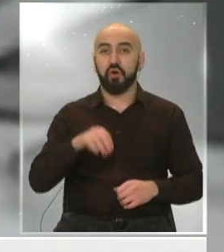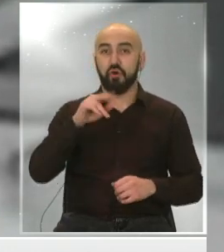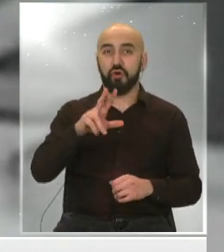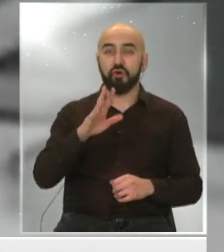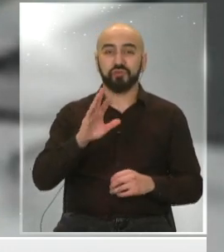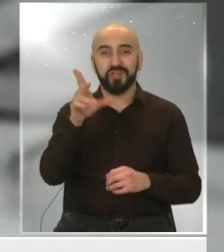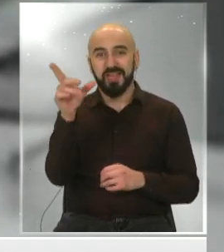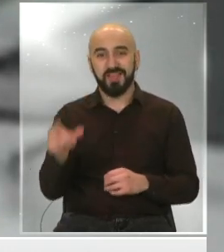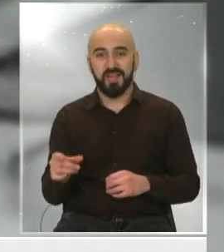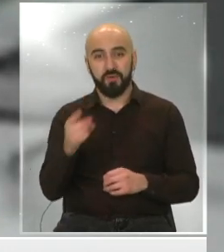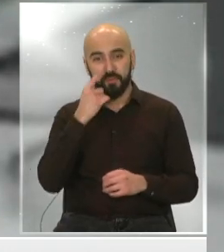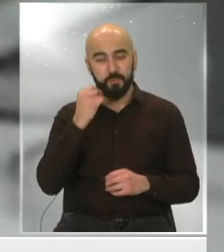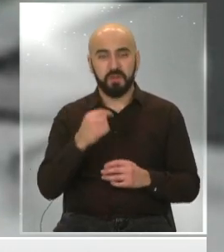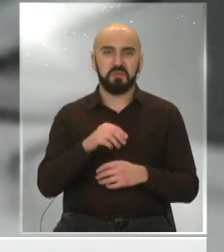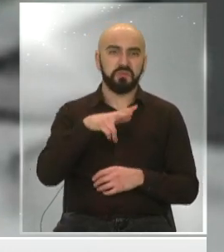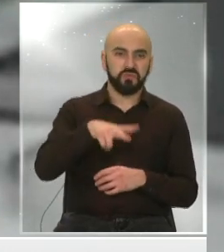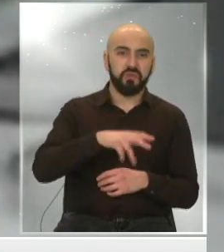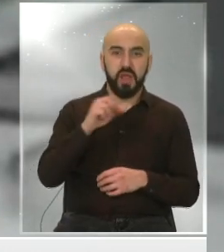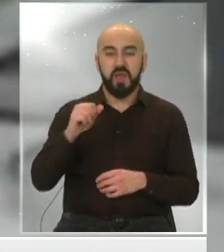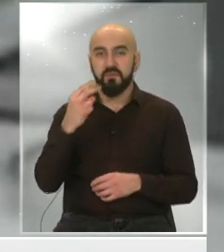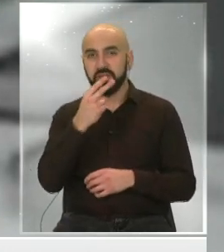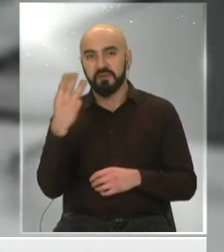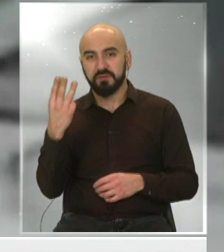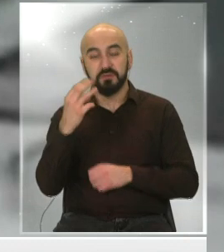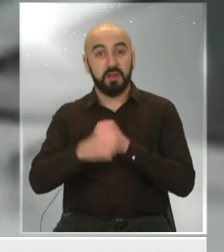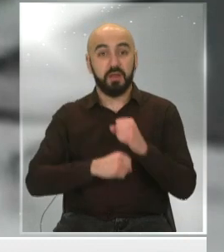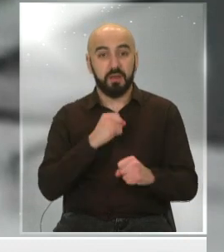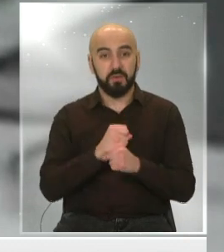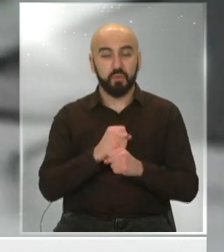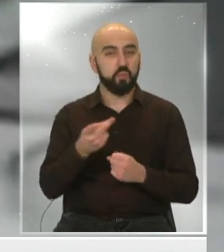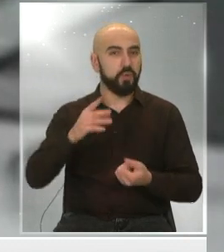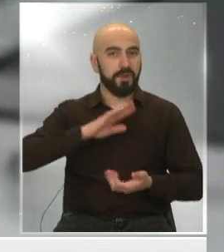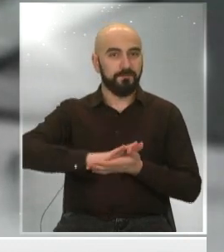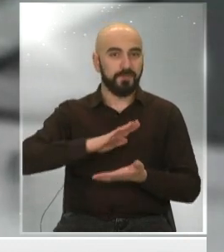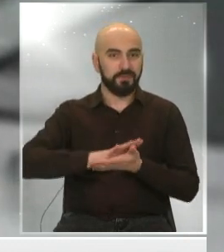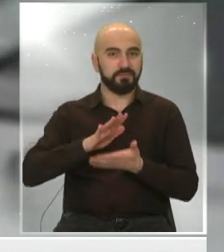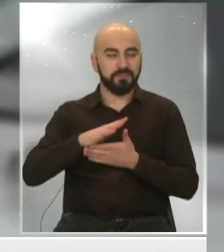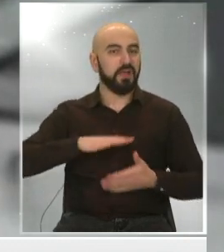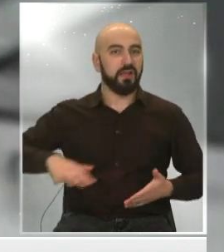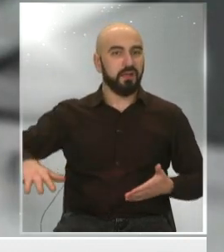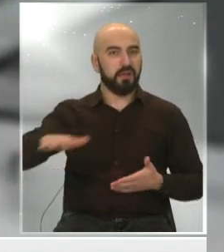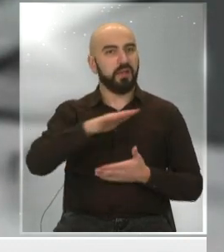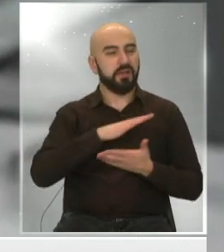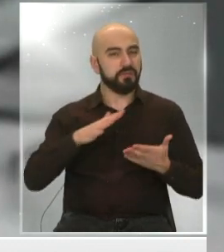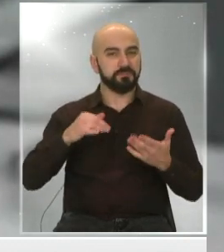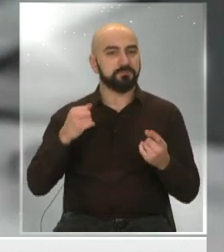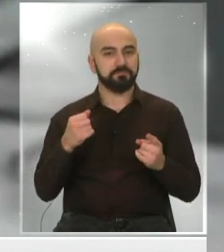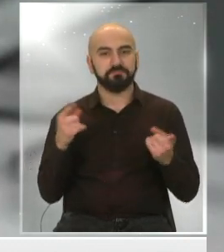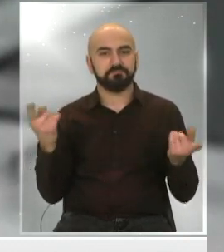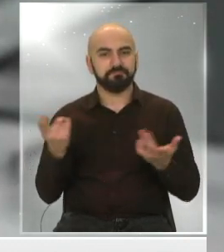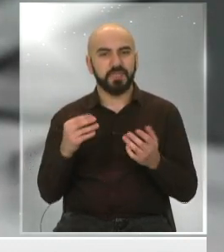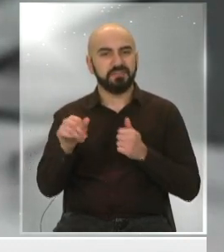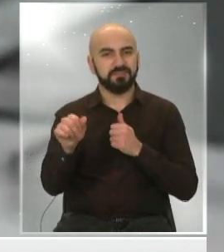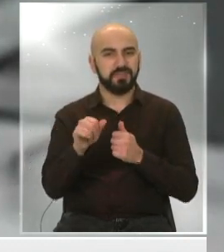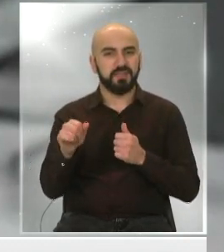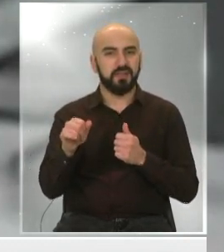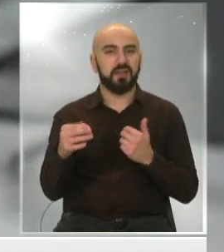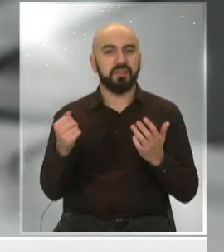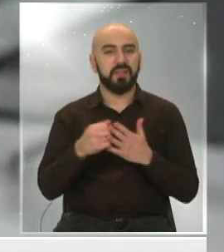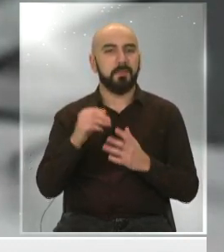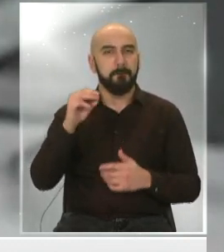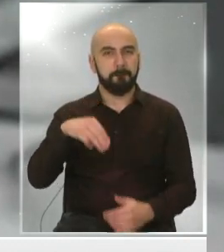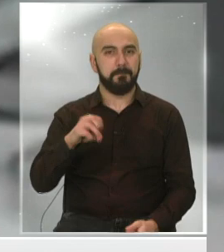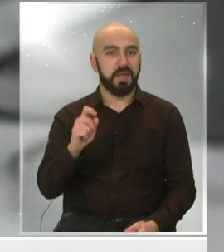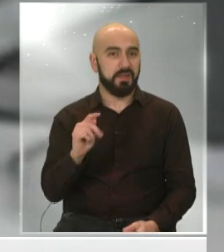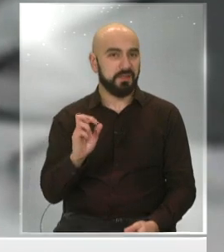19 y 23 años en una fiesta en una villa en Marconia di Pistici, que es cerca de la ciudad de Matera. Y según